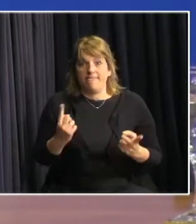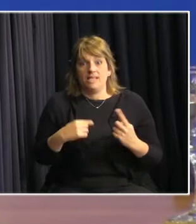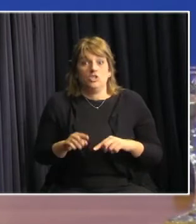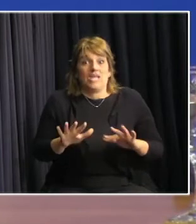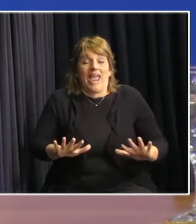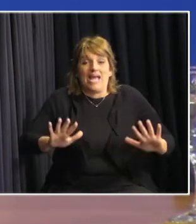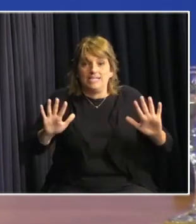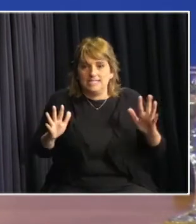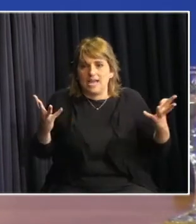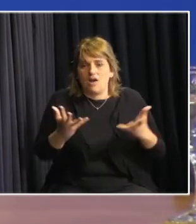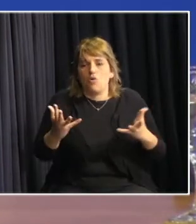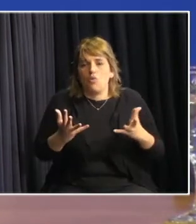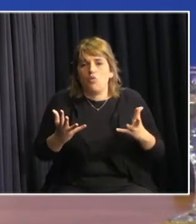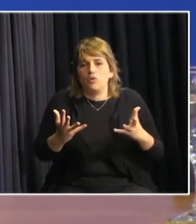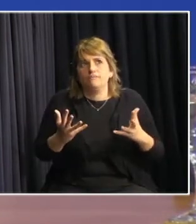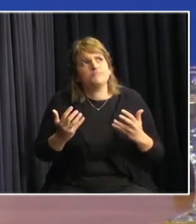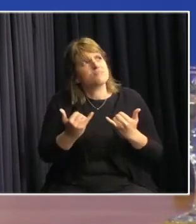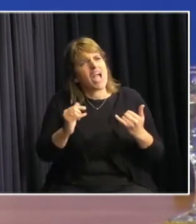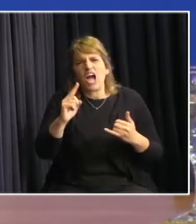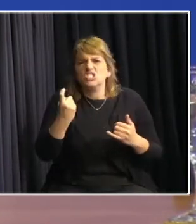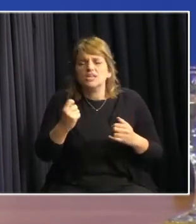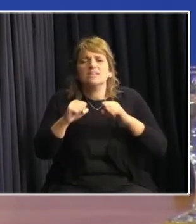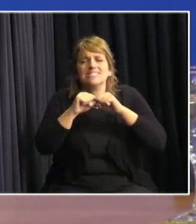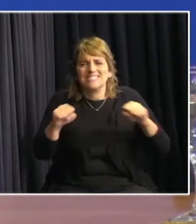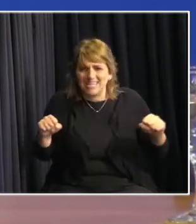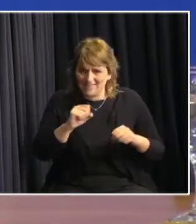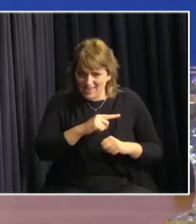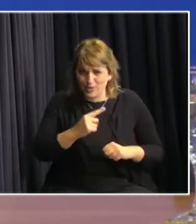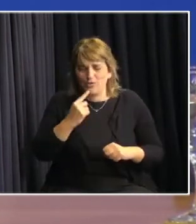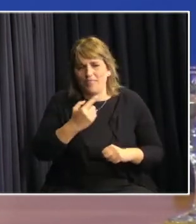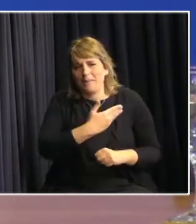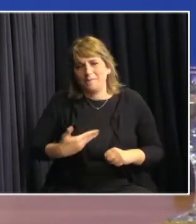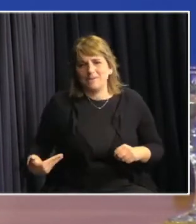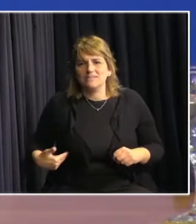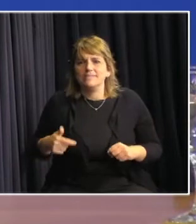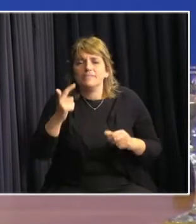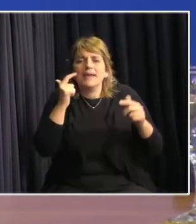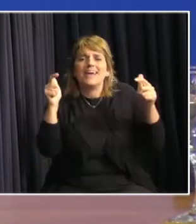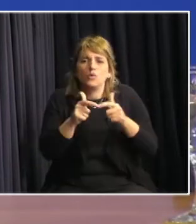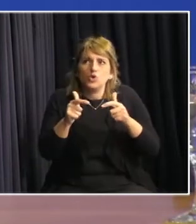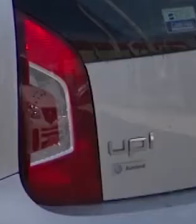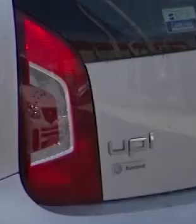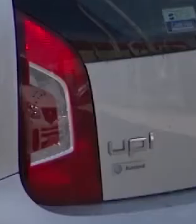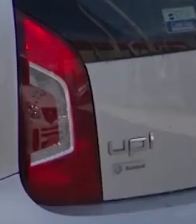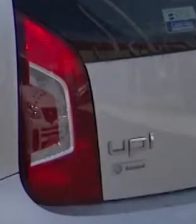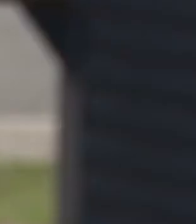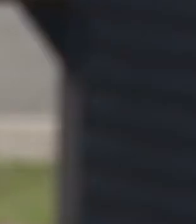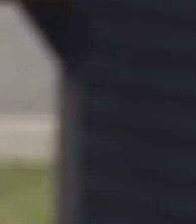ese sentido el día ayer el secretario presidencia tuvo reunido con la gente del transporte